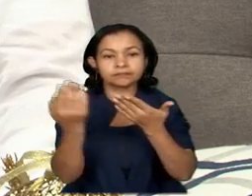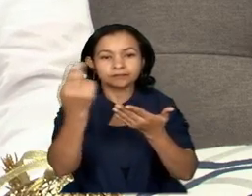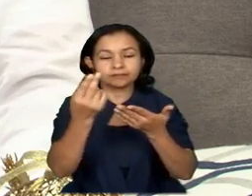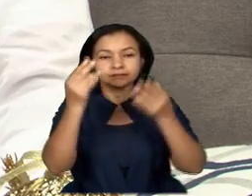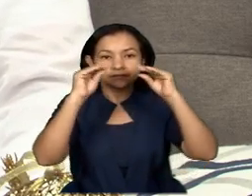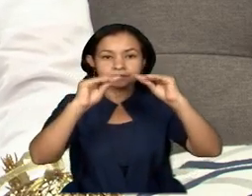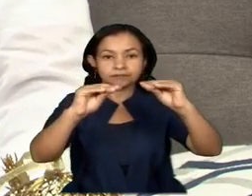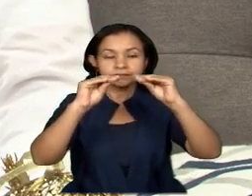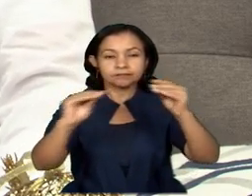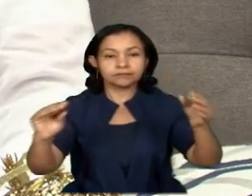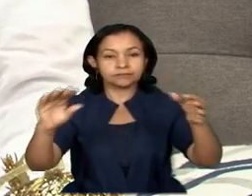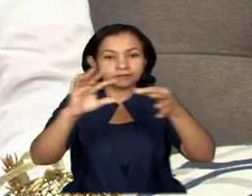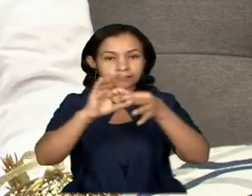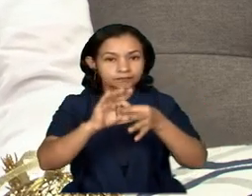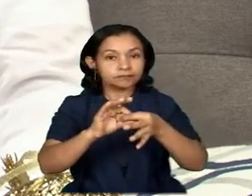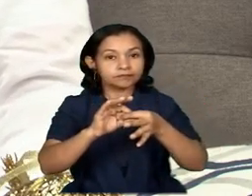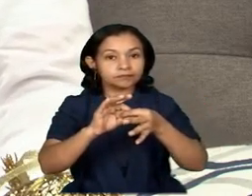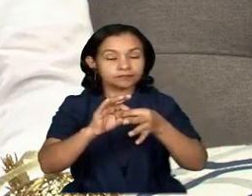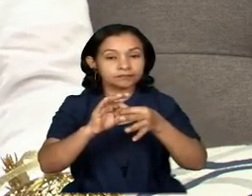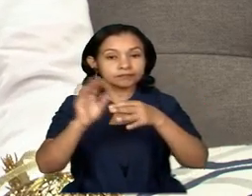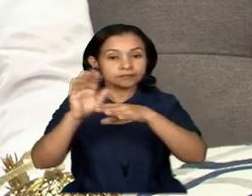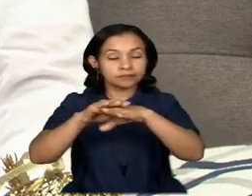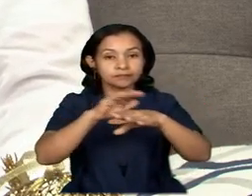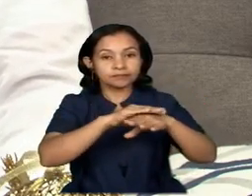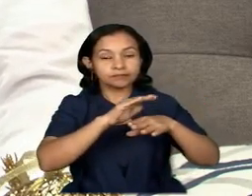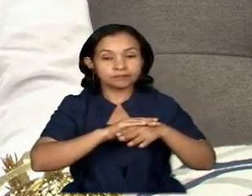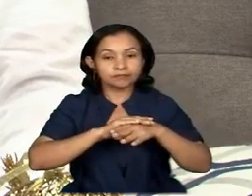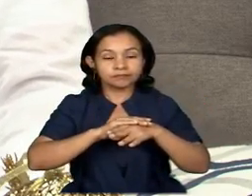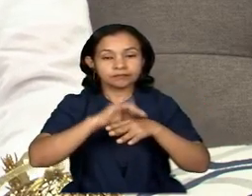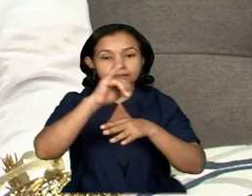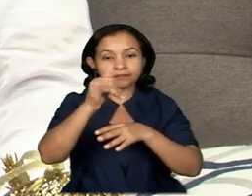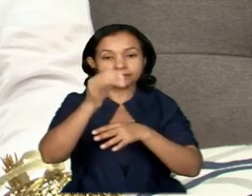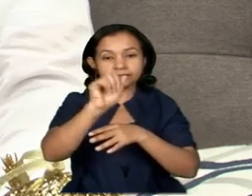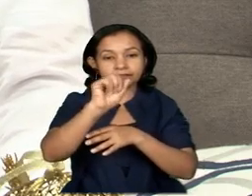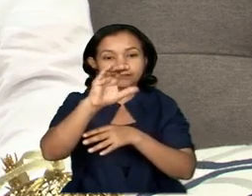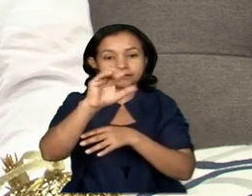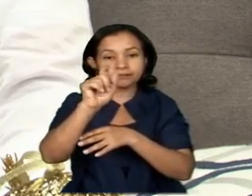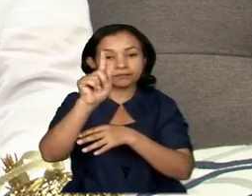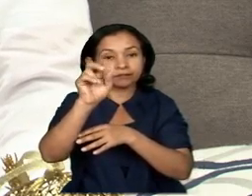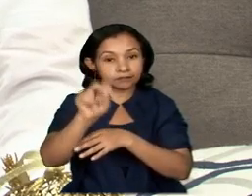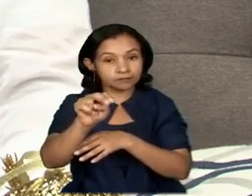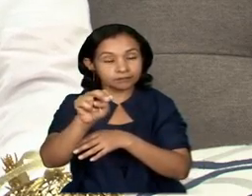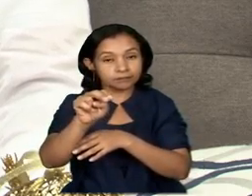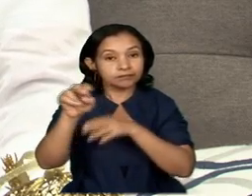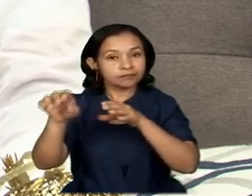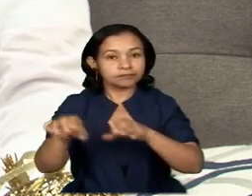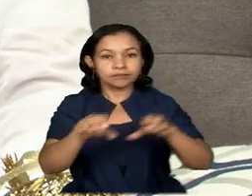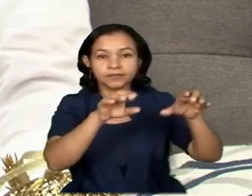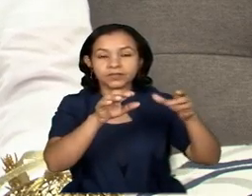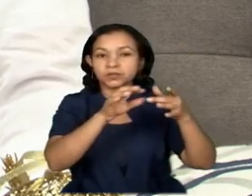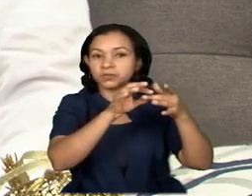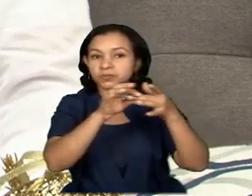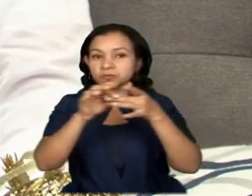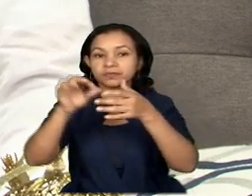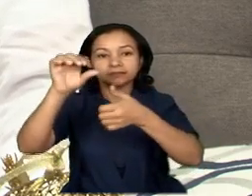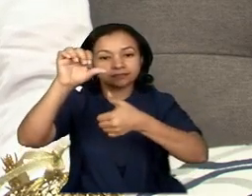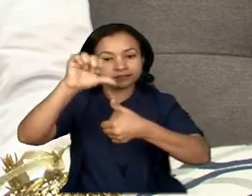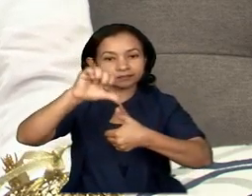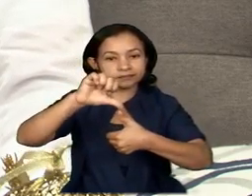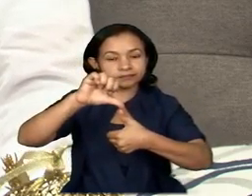educativo en conjunto ha convocado al Hackathon, que es un evento único en Centroamérica también,